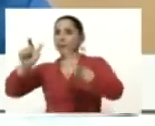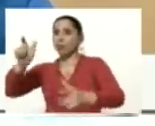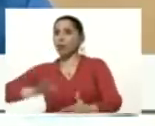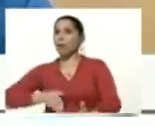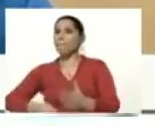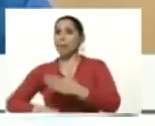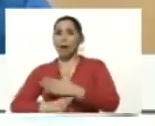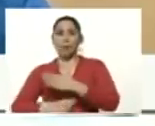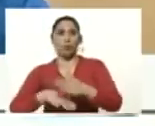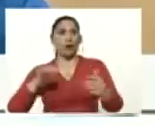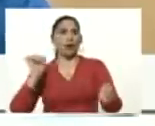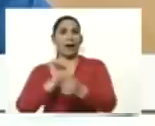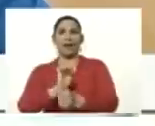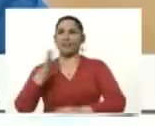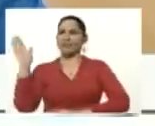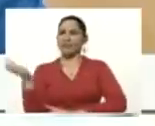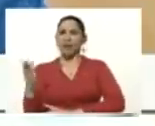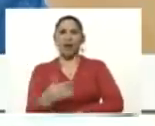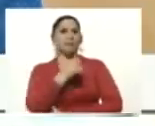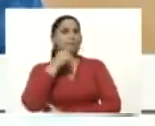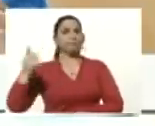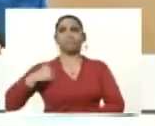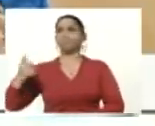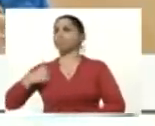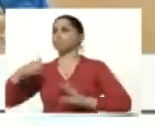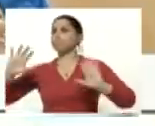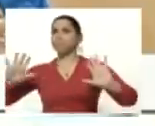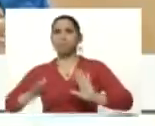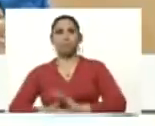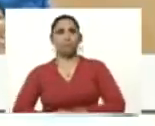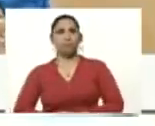a castigar, sea quien sea.